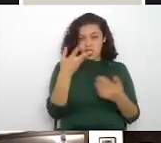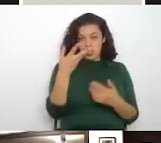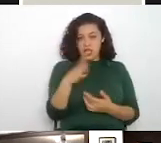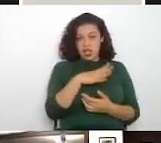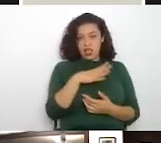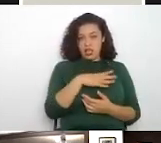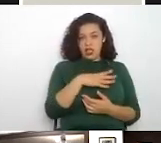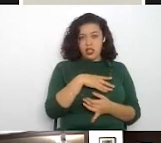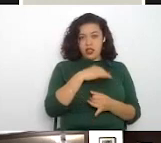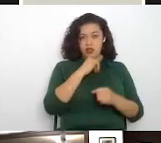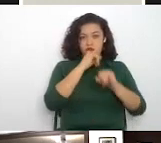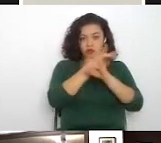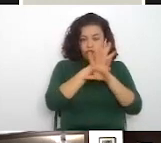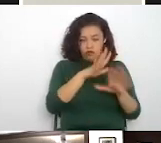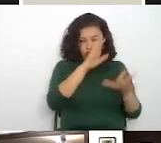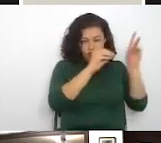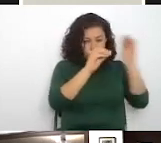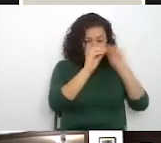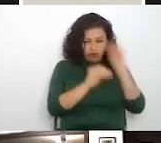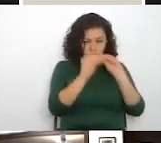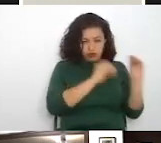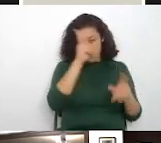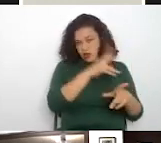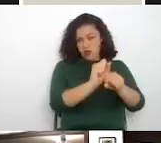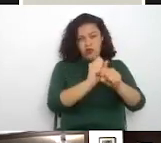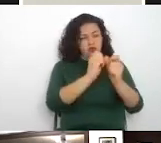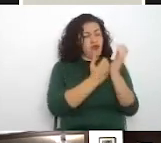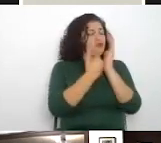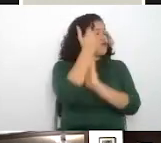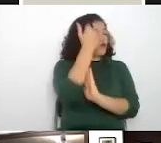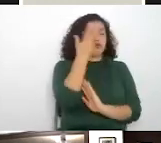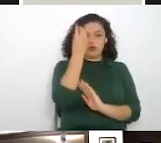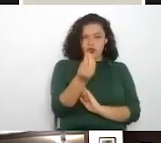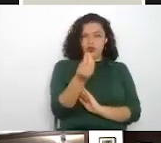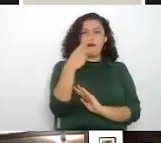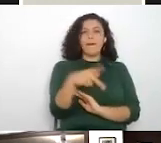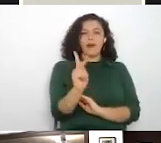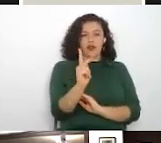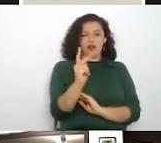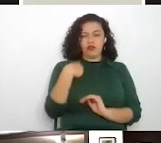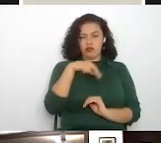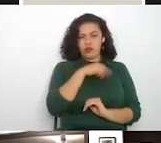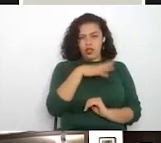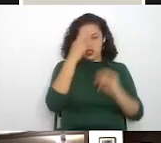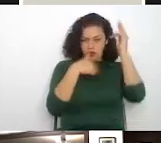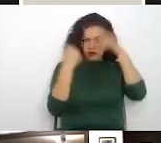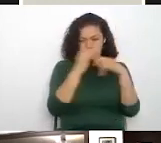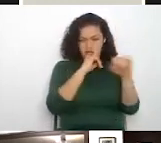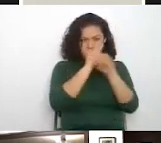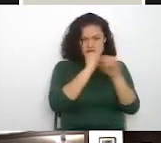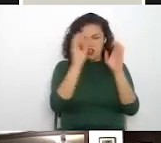la informática ahí está a flor de piel, pero no teníamos posibilidad de consultar en línea varias